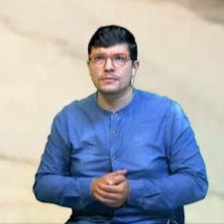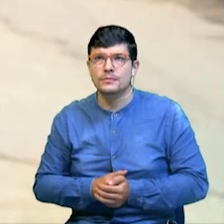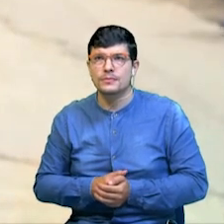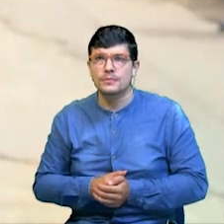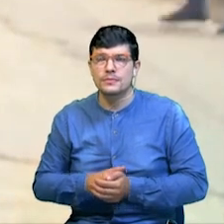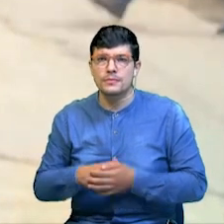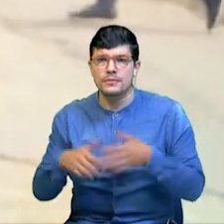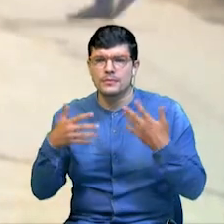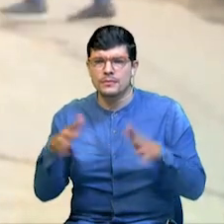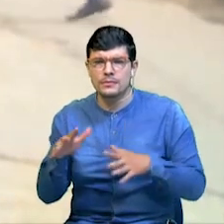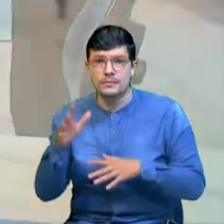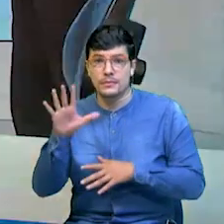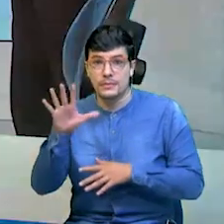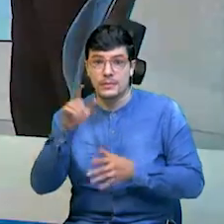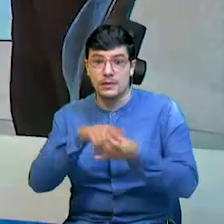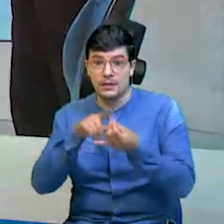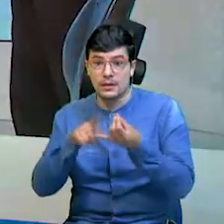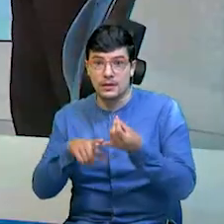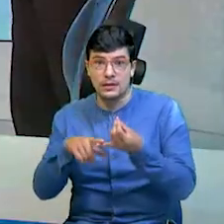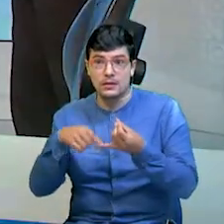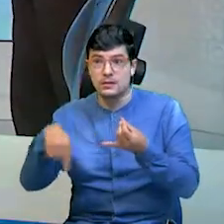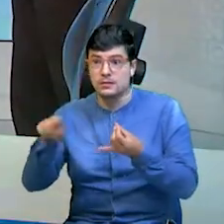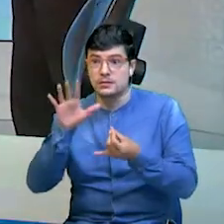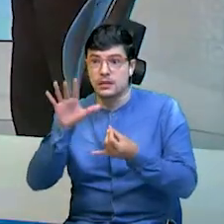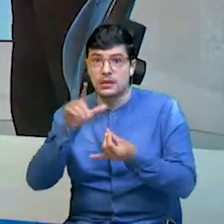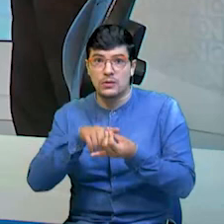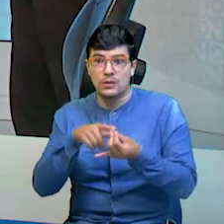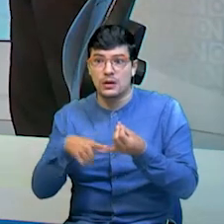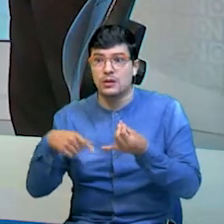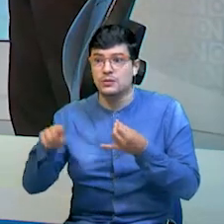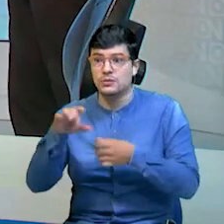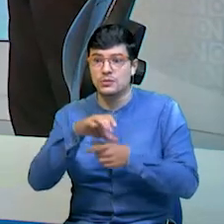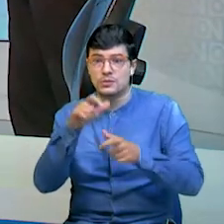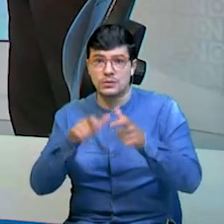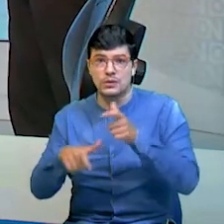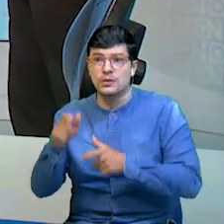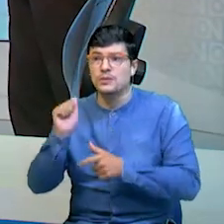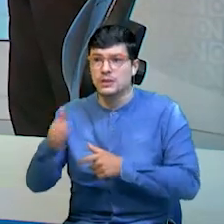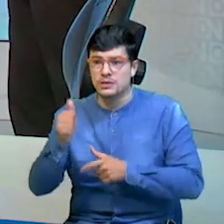Ya son por lo menos 5 casos que se han presentado en donde la ciudadanía toma la